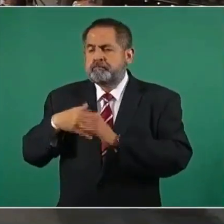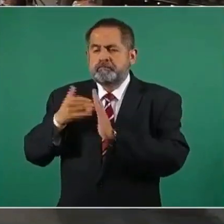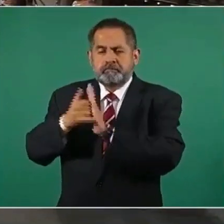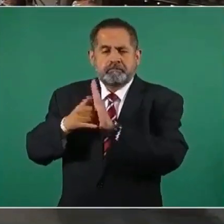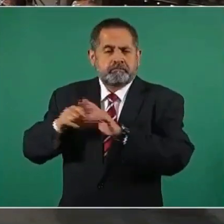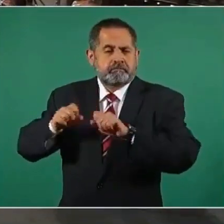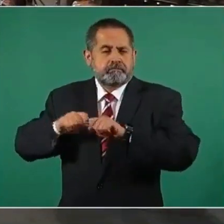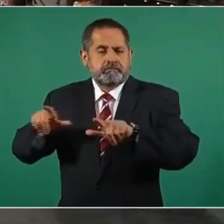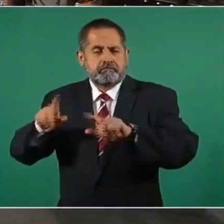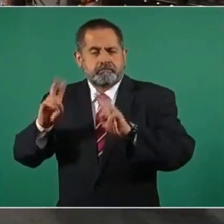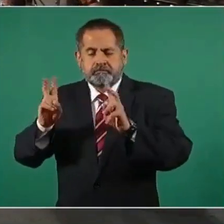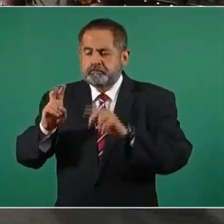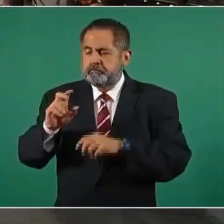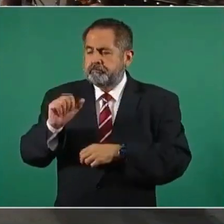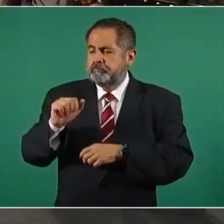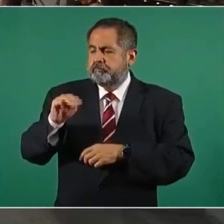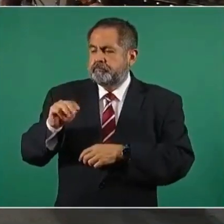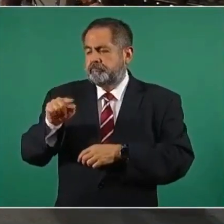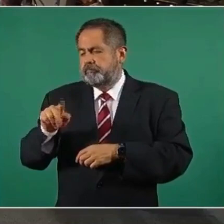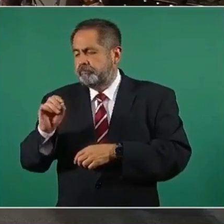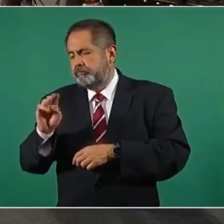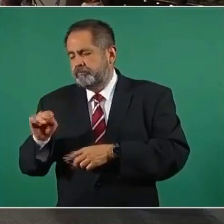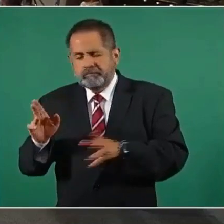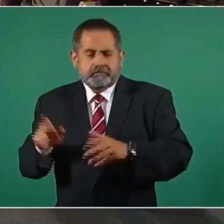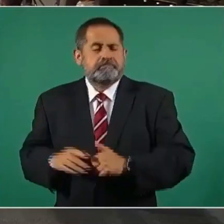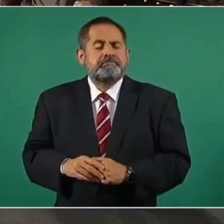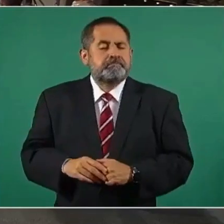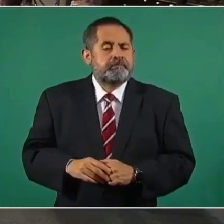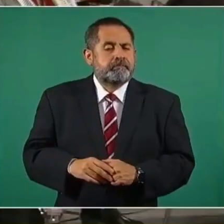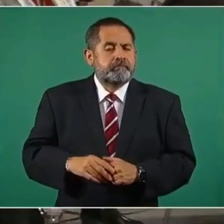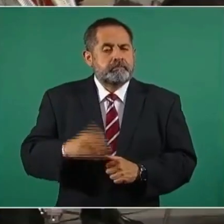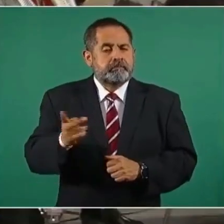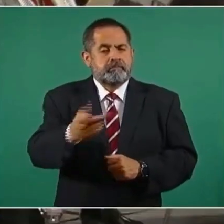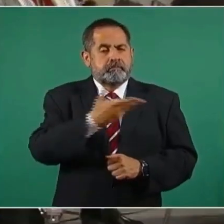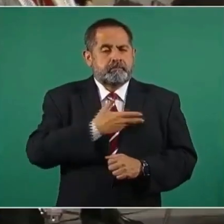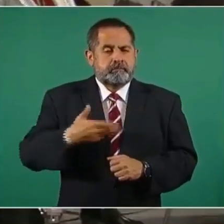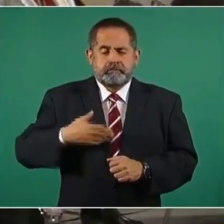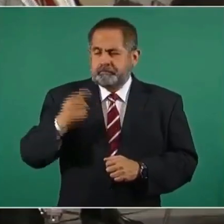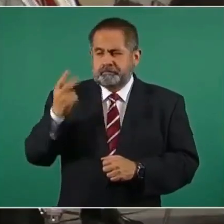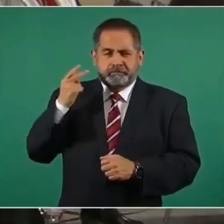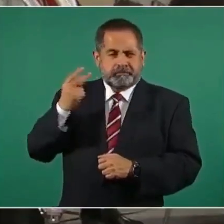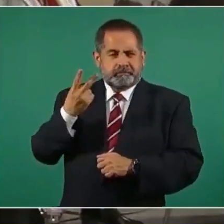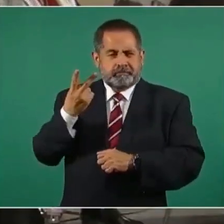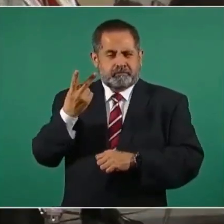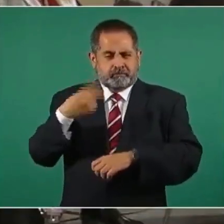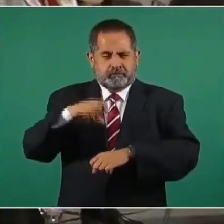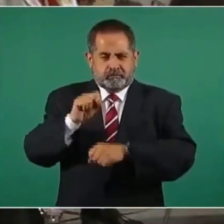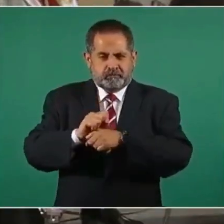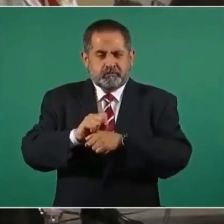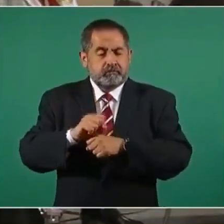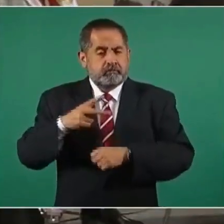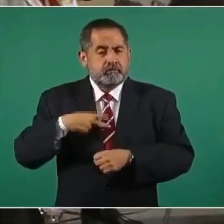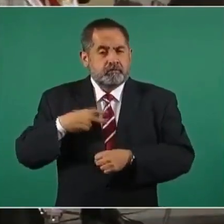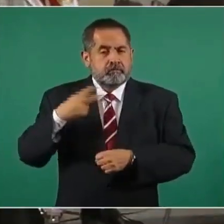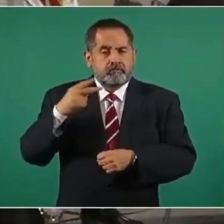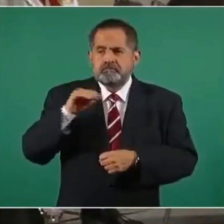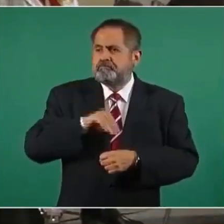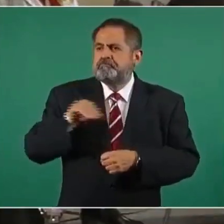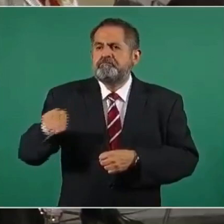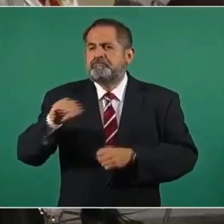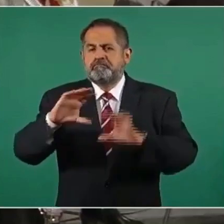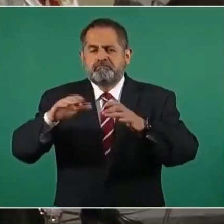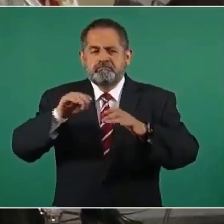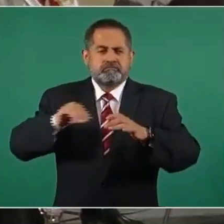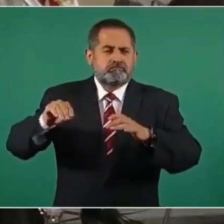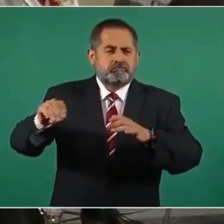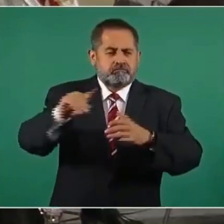informativo esahoraam.com. Presidente, en estas 2 últimas semanas he recorrido varias comunidades alrededor del